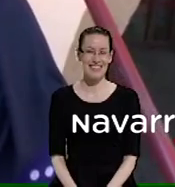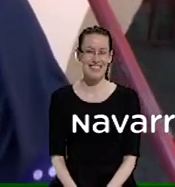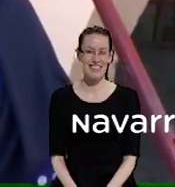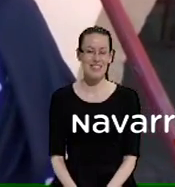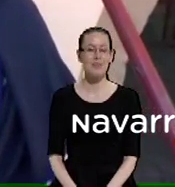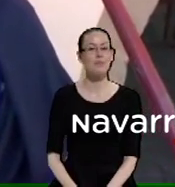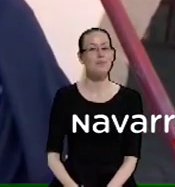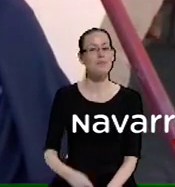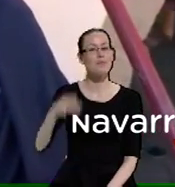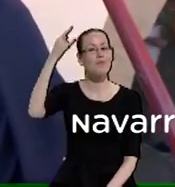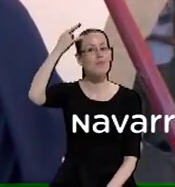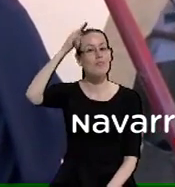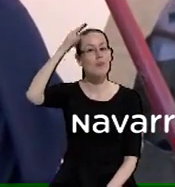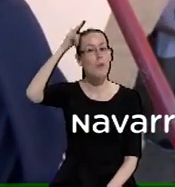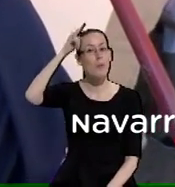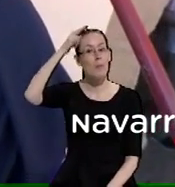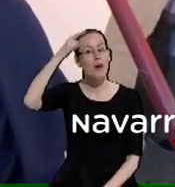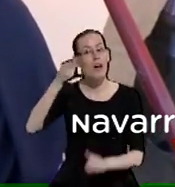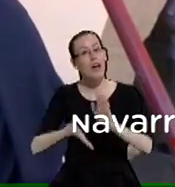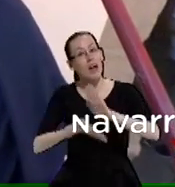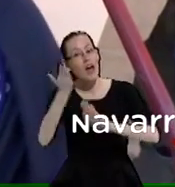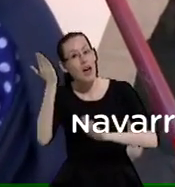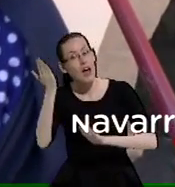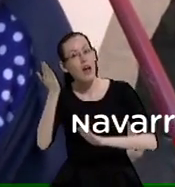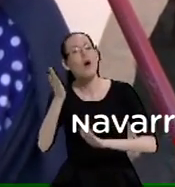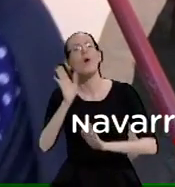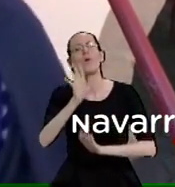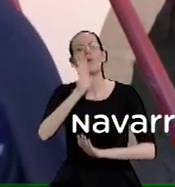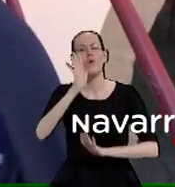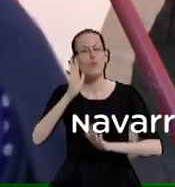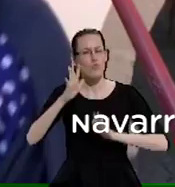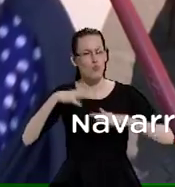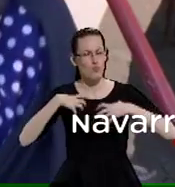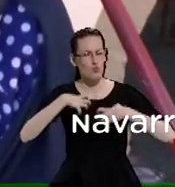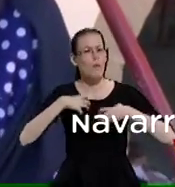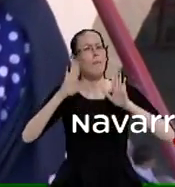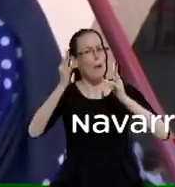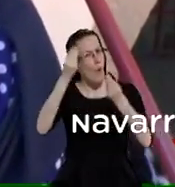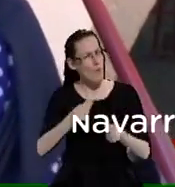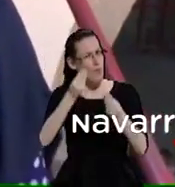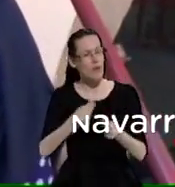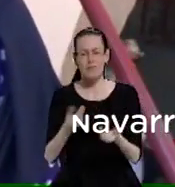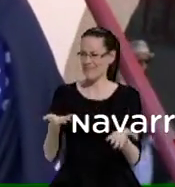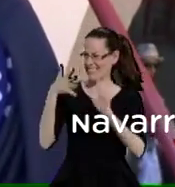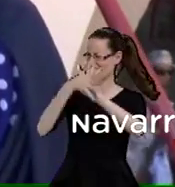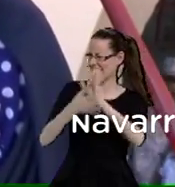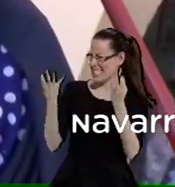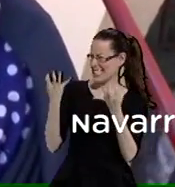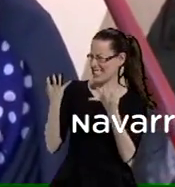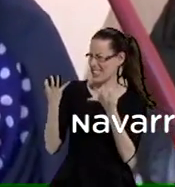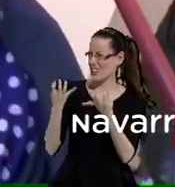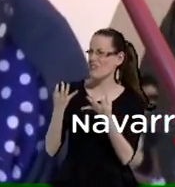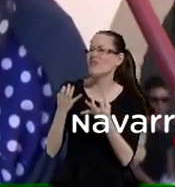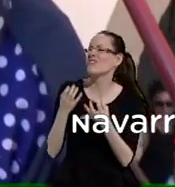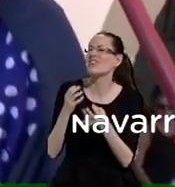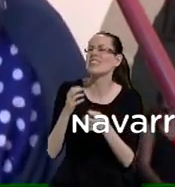Las vacas de Maco ya son escapado. Son muy bravas y buenas. ¿Y eso qué significa, que sean muy bravas?